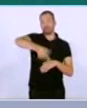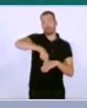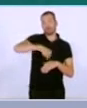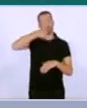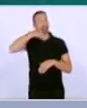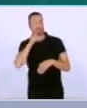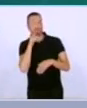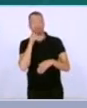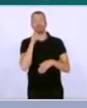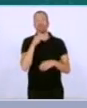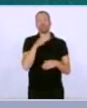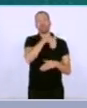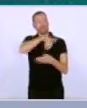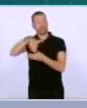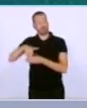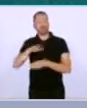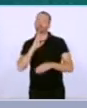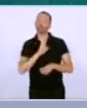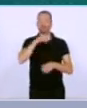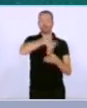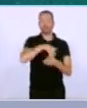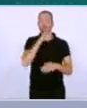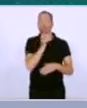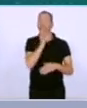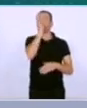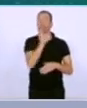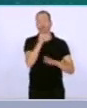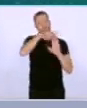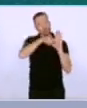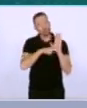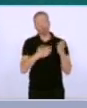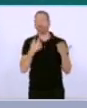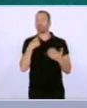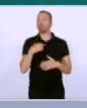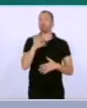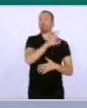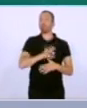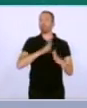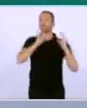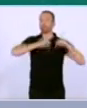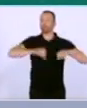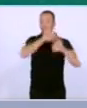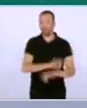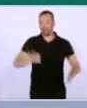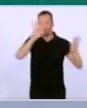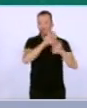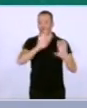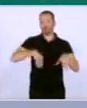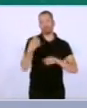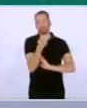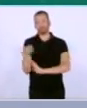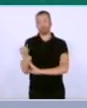votantes cuando incumplió sus promesas de no pactar con podemos de no pactar con bildu de